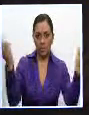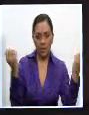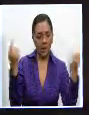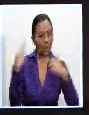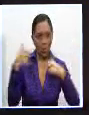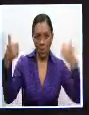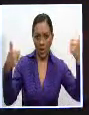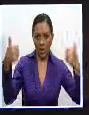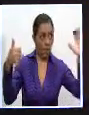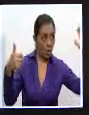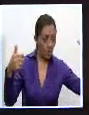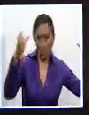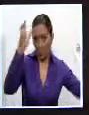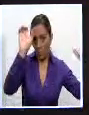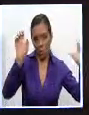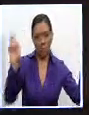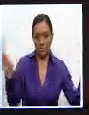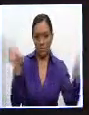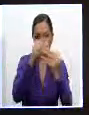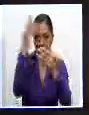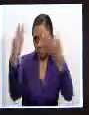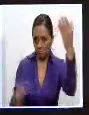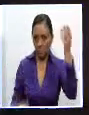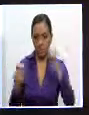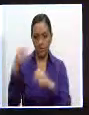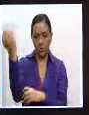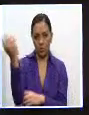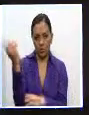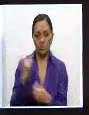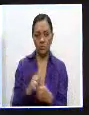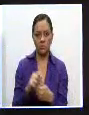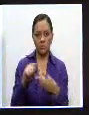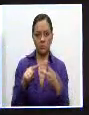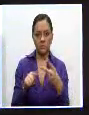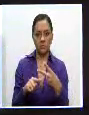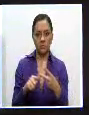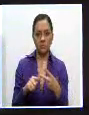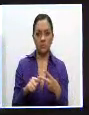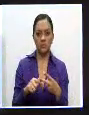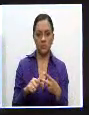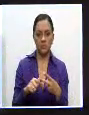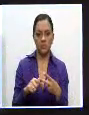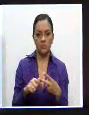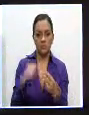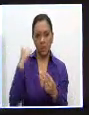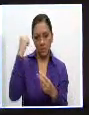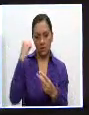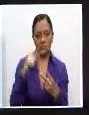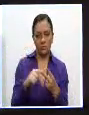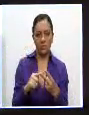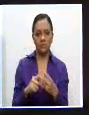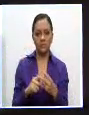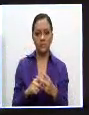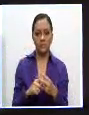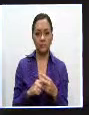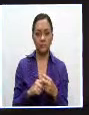cualquiera de los dos países haciendo valer los aportes que han tenido en ambos eso es portabilidad de derechos